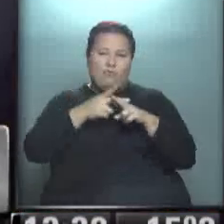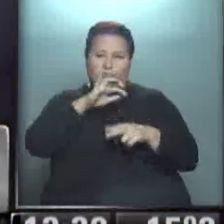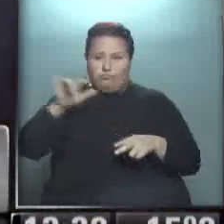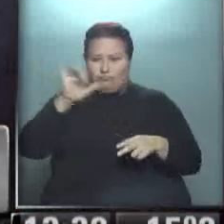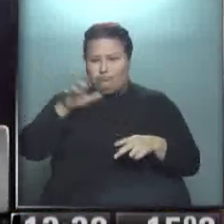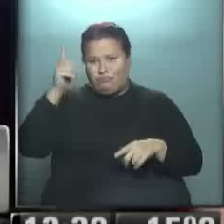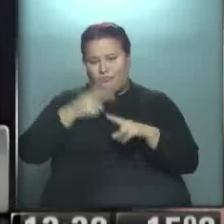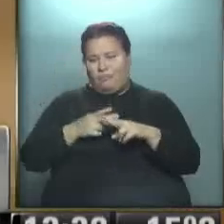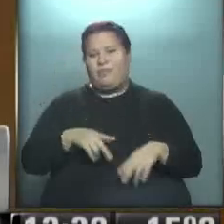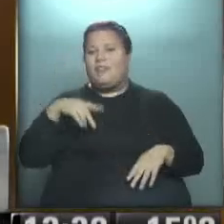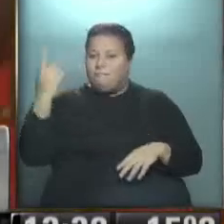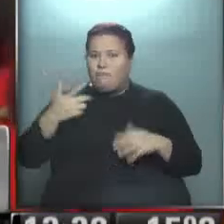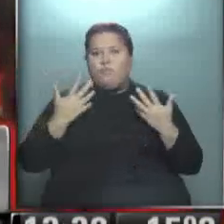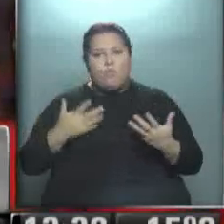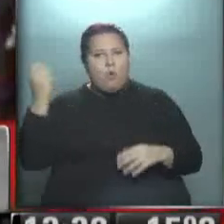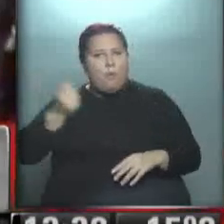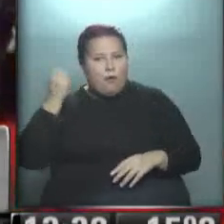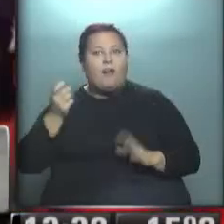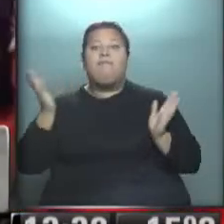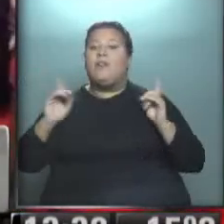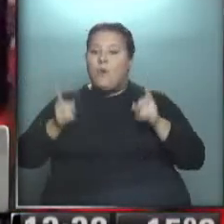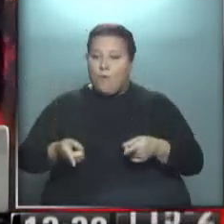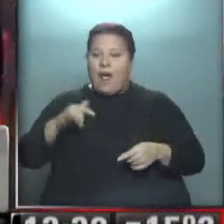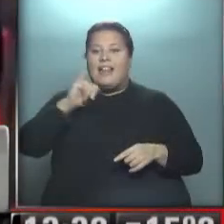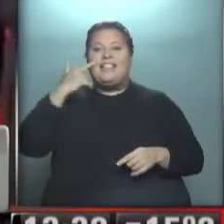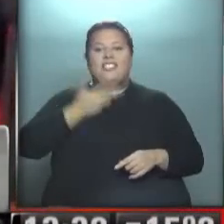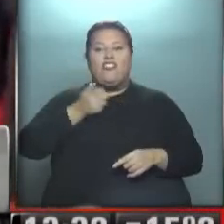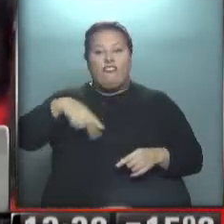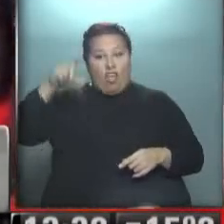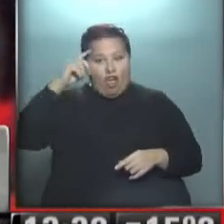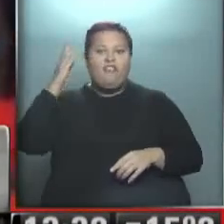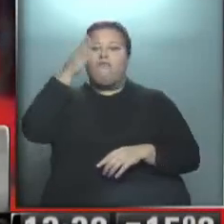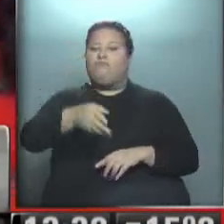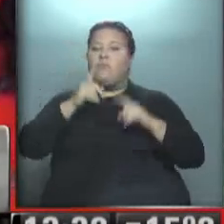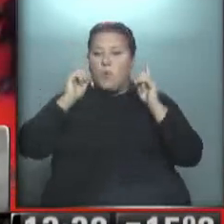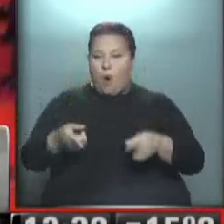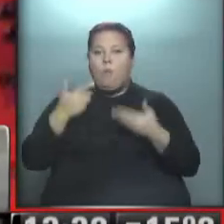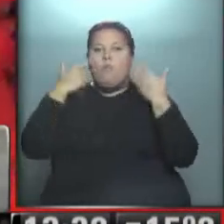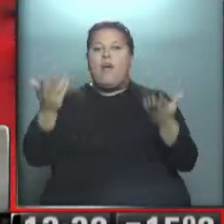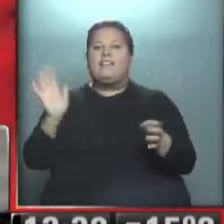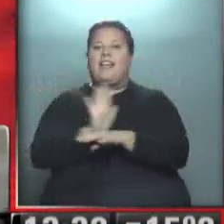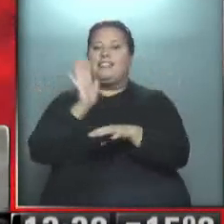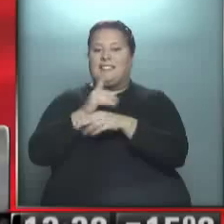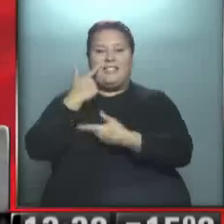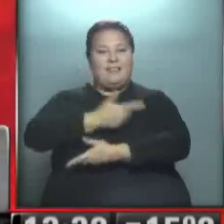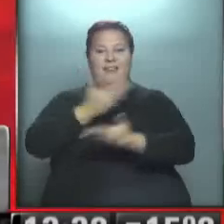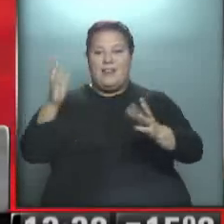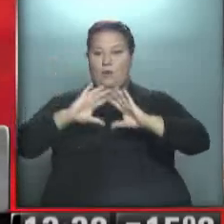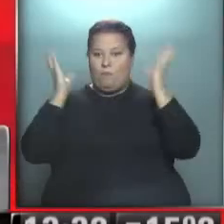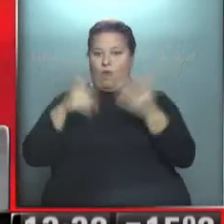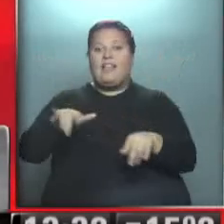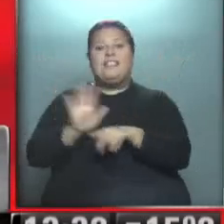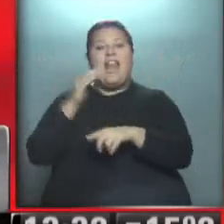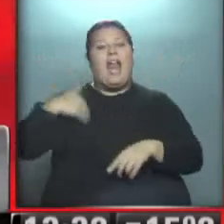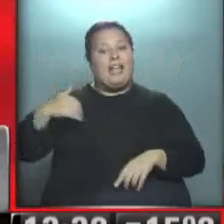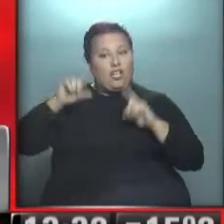Godard. La verdad que son pesos pesados, pero allí está nuestro Damián Cifrón mostrando su cine al mundo. En este cine argentino también